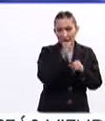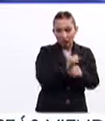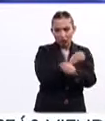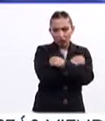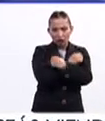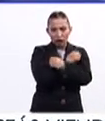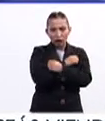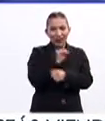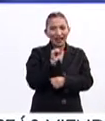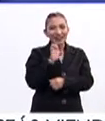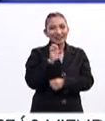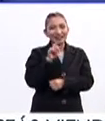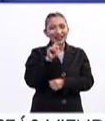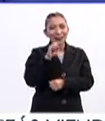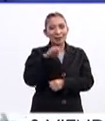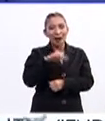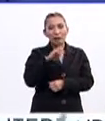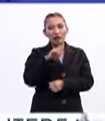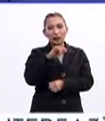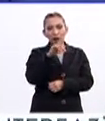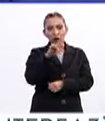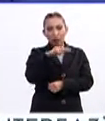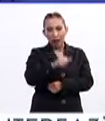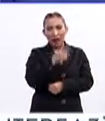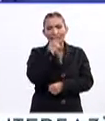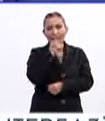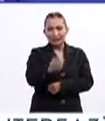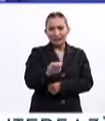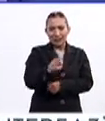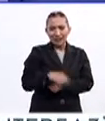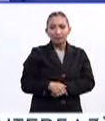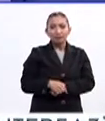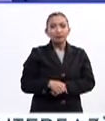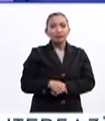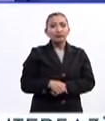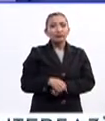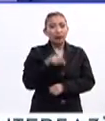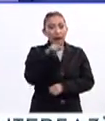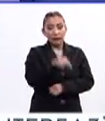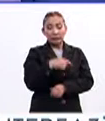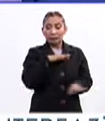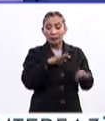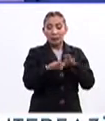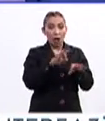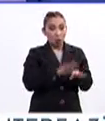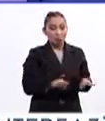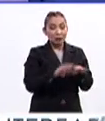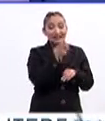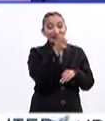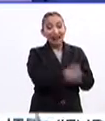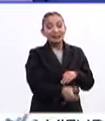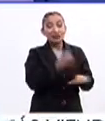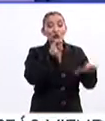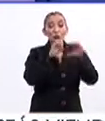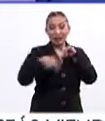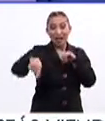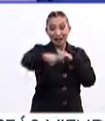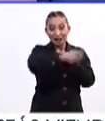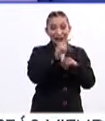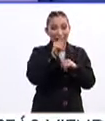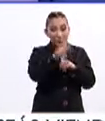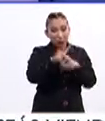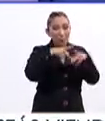Educación Pública, Esteban Moctezuma Barragán, decir que tendrá una tarea relevante lo que son los medios de